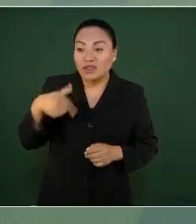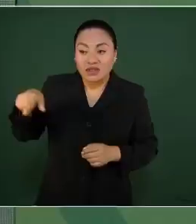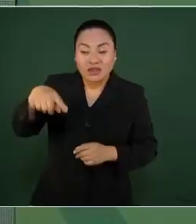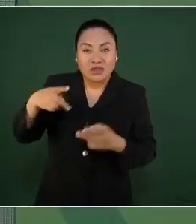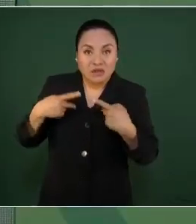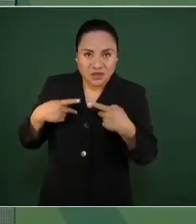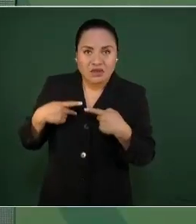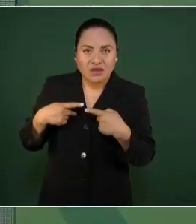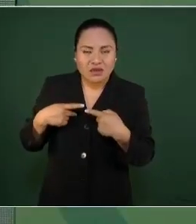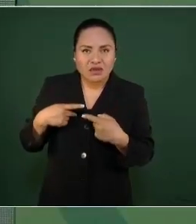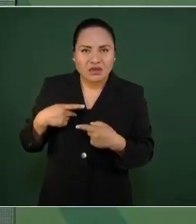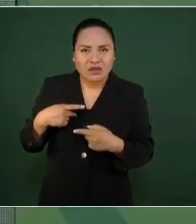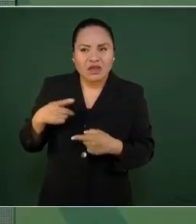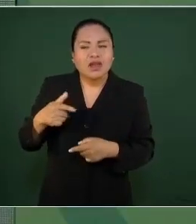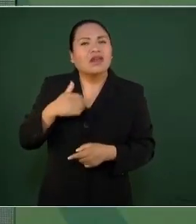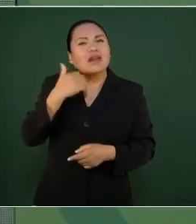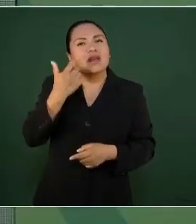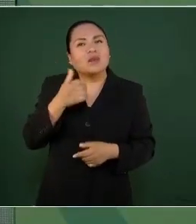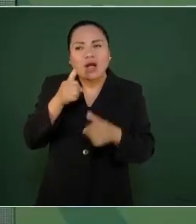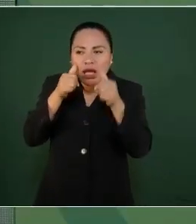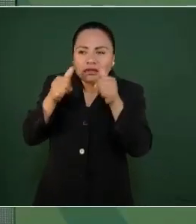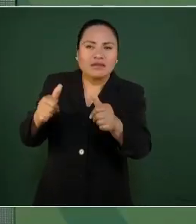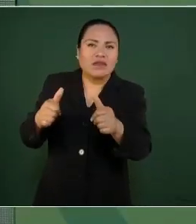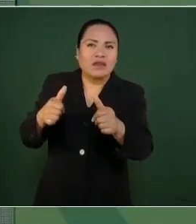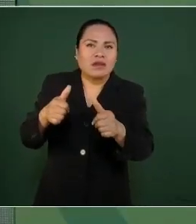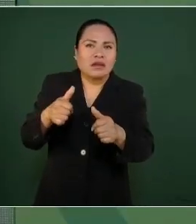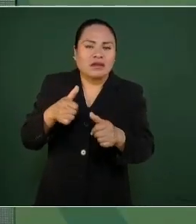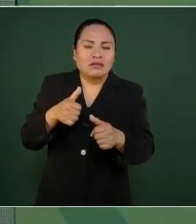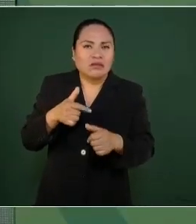que se haga justicia.